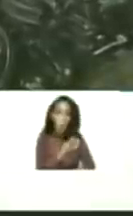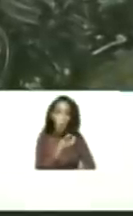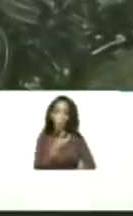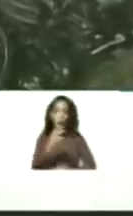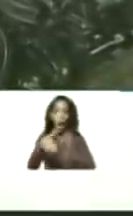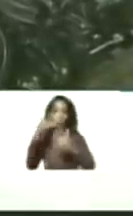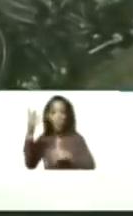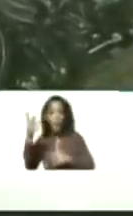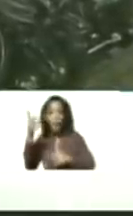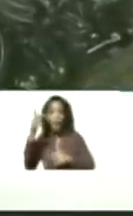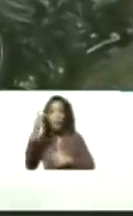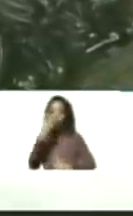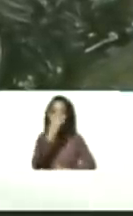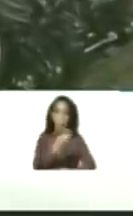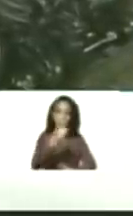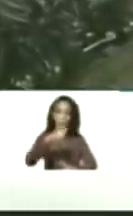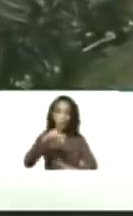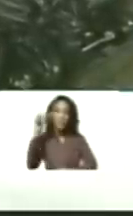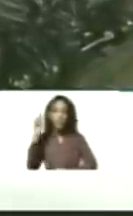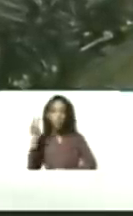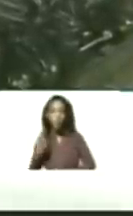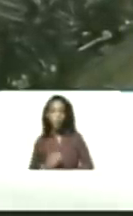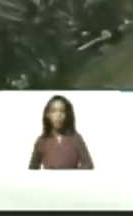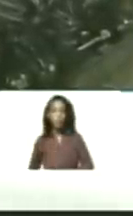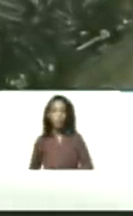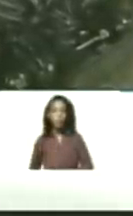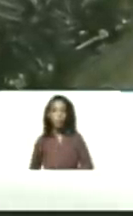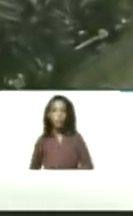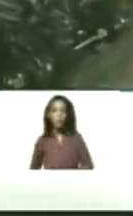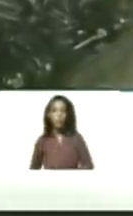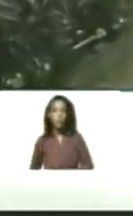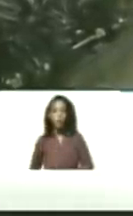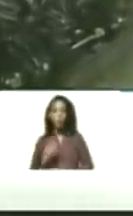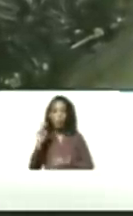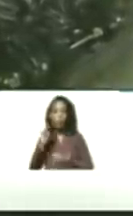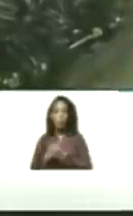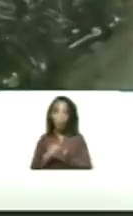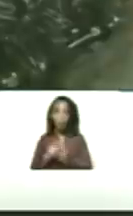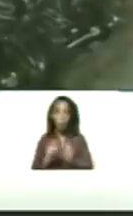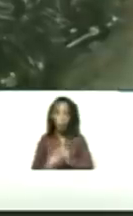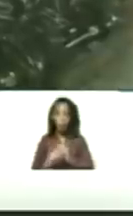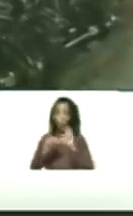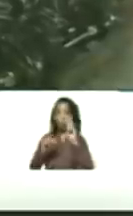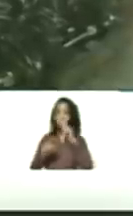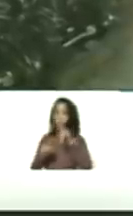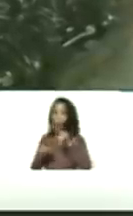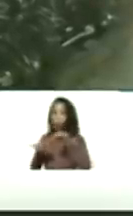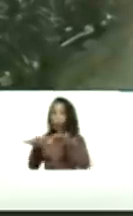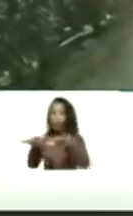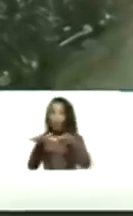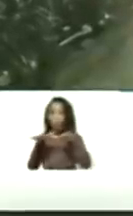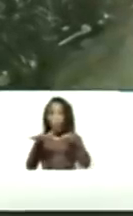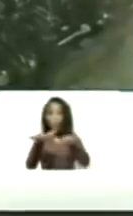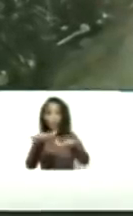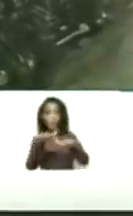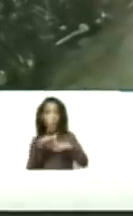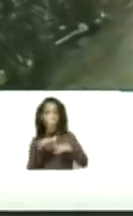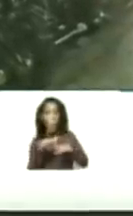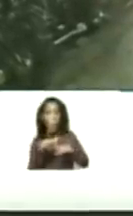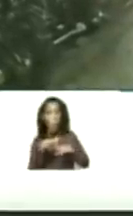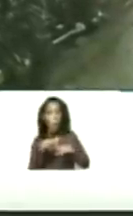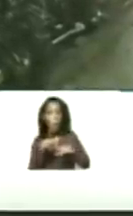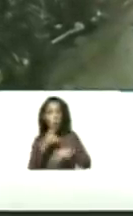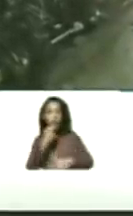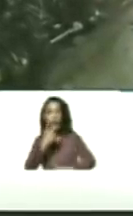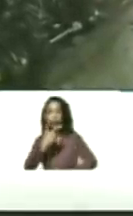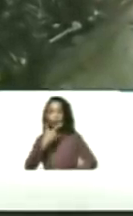extranjeros que vienen de visita a Venezuela quedan impresionados de la bella, bella, bella que